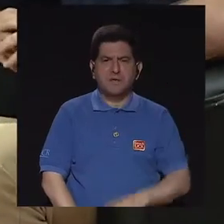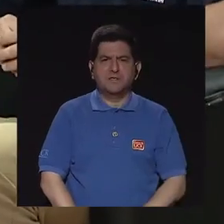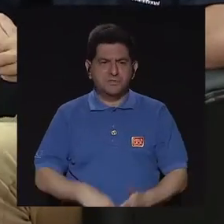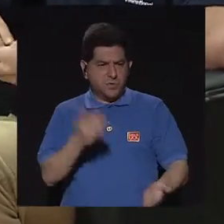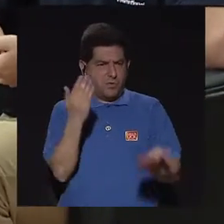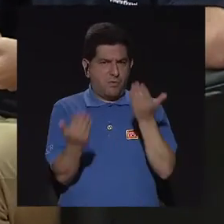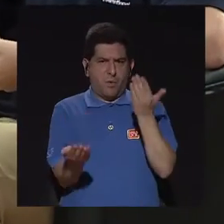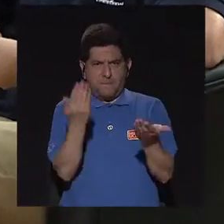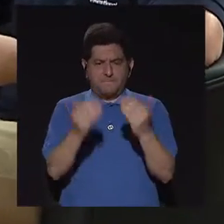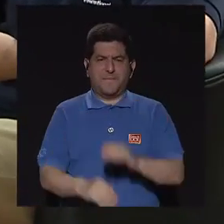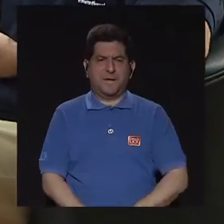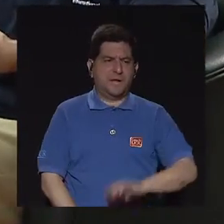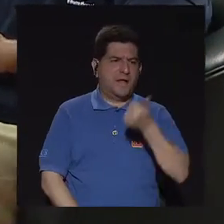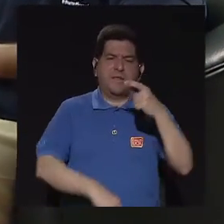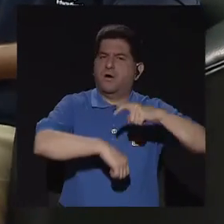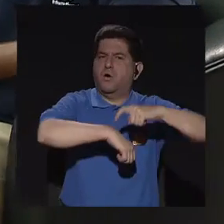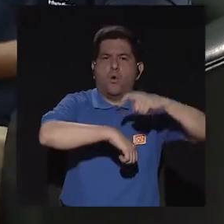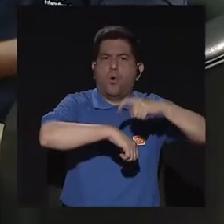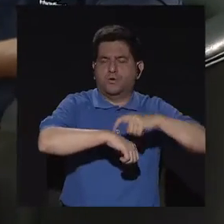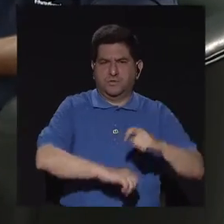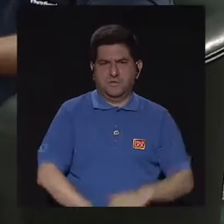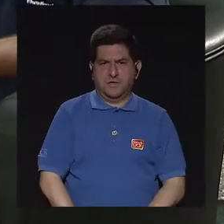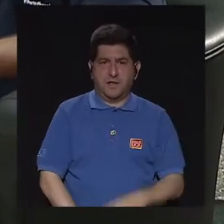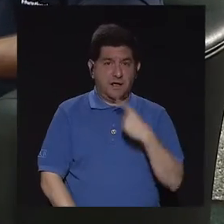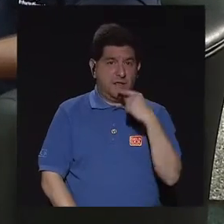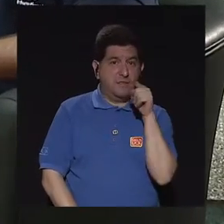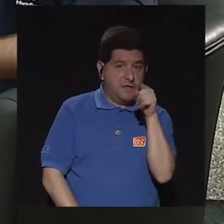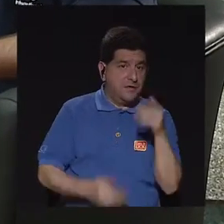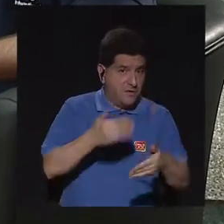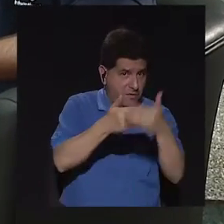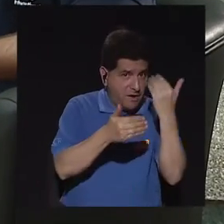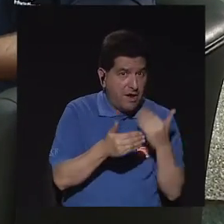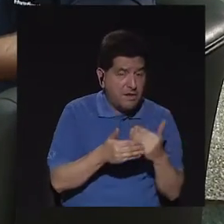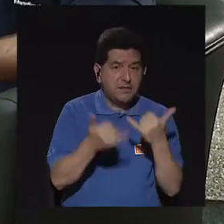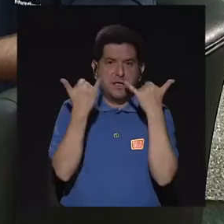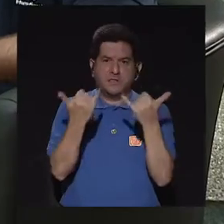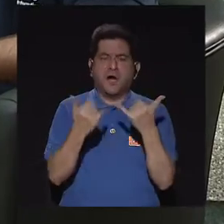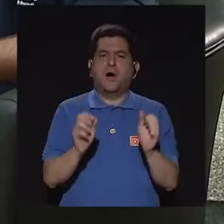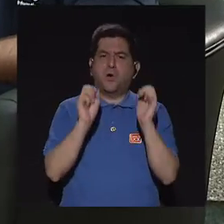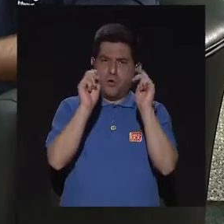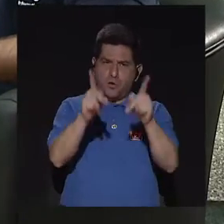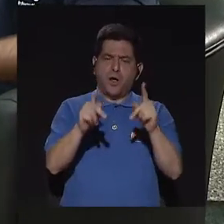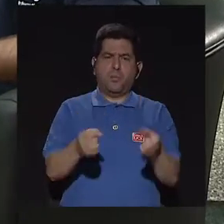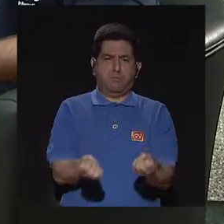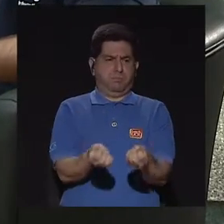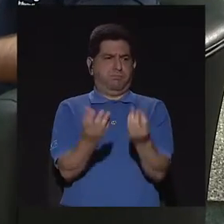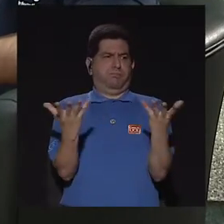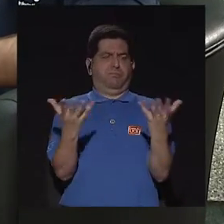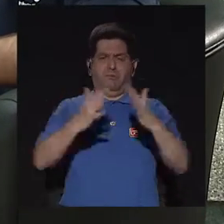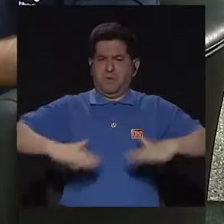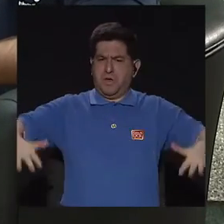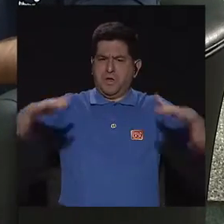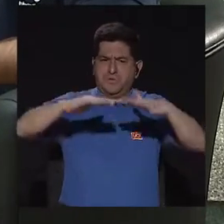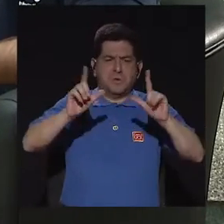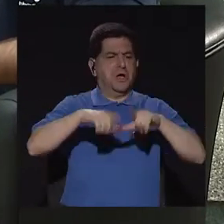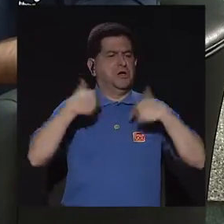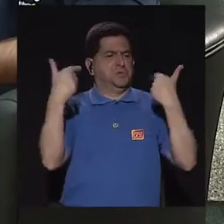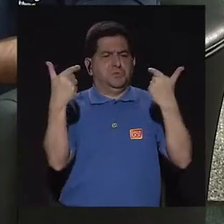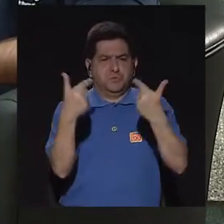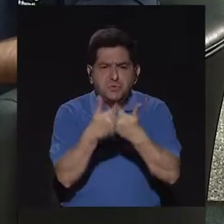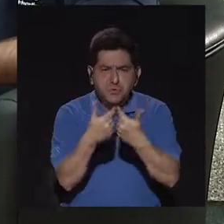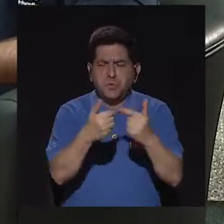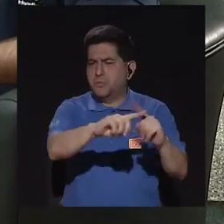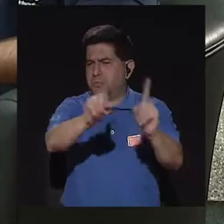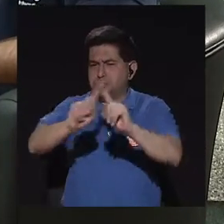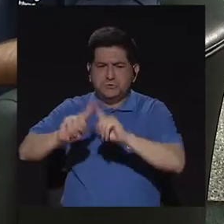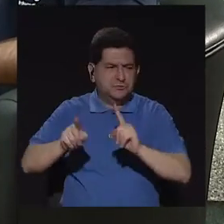en comparación con otras épocas, como bien mencionaba usted, ahora hay más facilidades, o sea, hay más espacios, hay más colectivos,